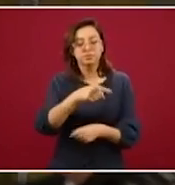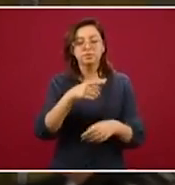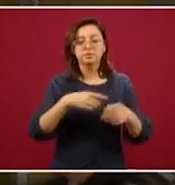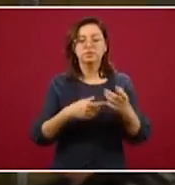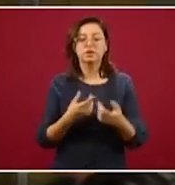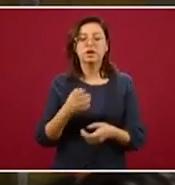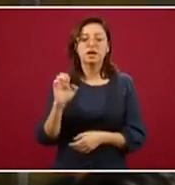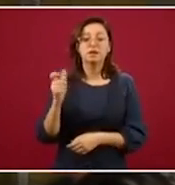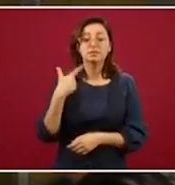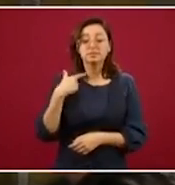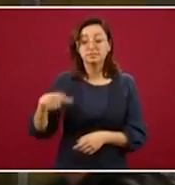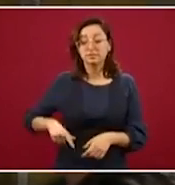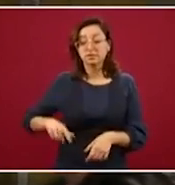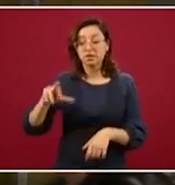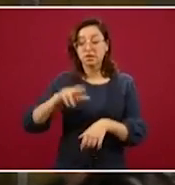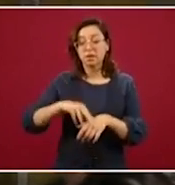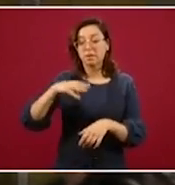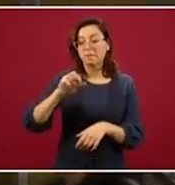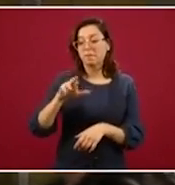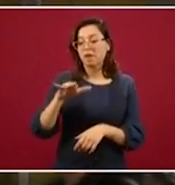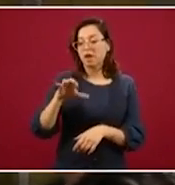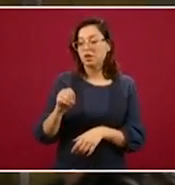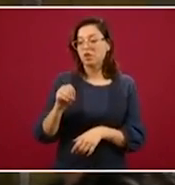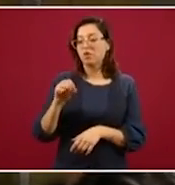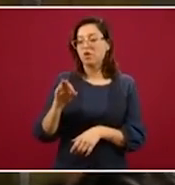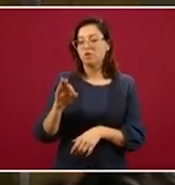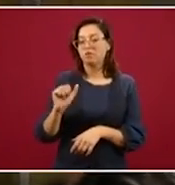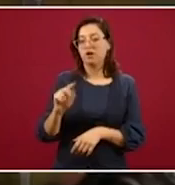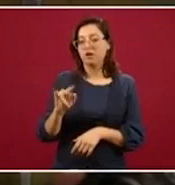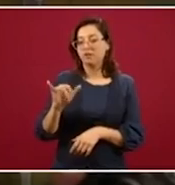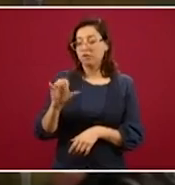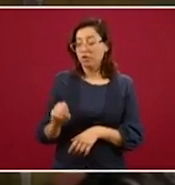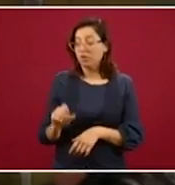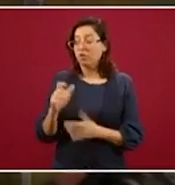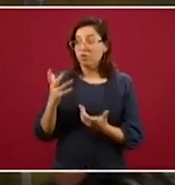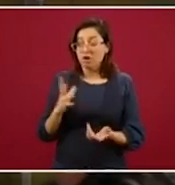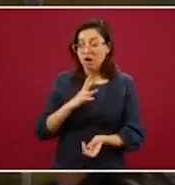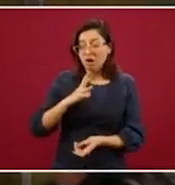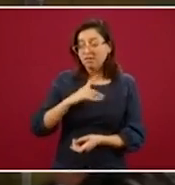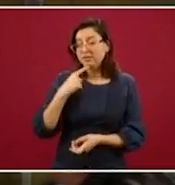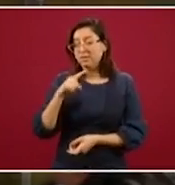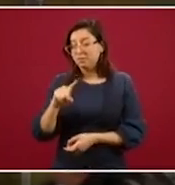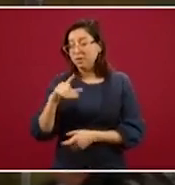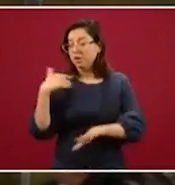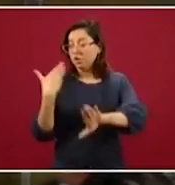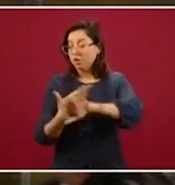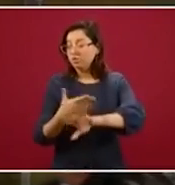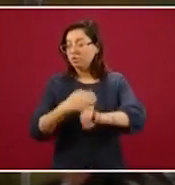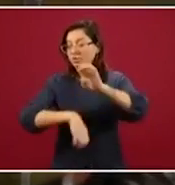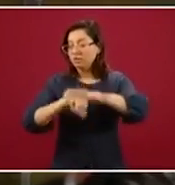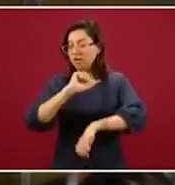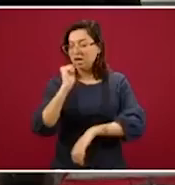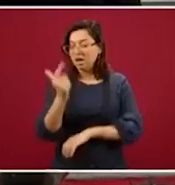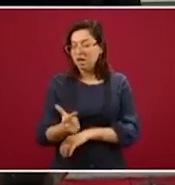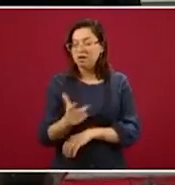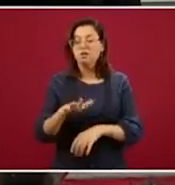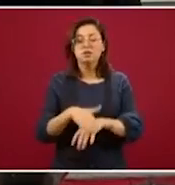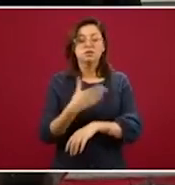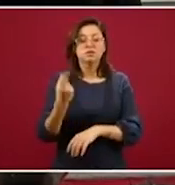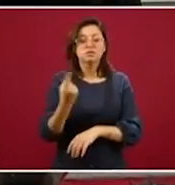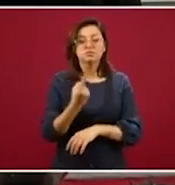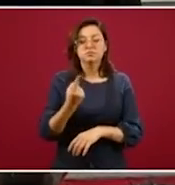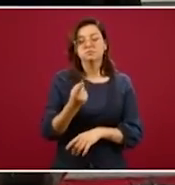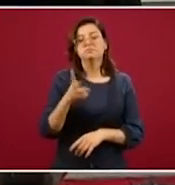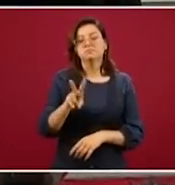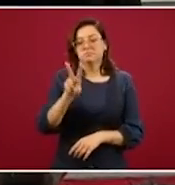Asfaltos, que es el exgobernador Mario Fabio Beltrones. Y quisiéramos saber, bueno, si habrá alguna consecuencia sobre esta empresa en particular, ya que, bueno,